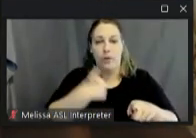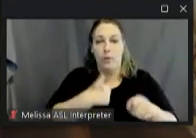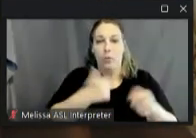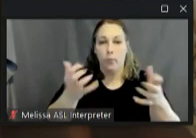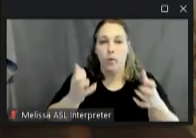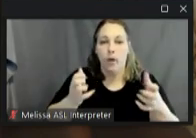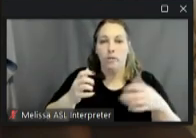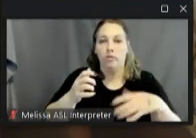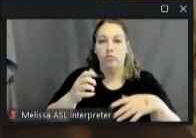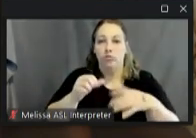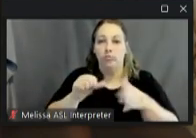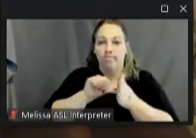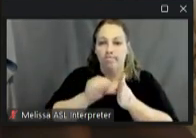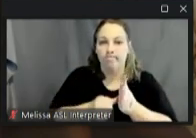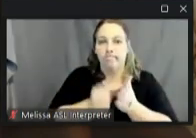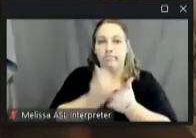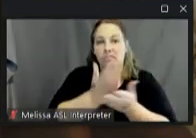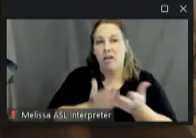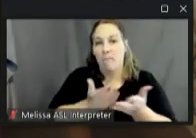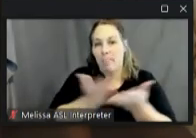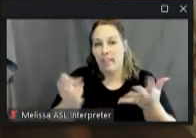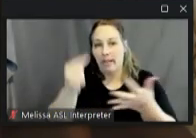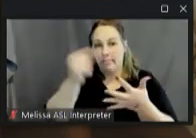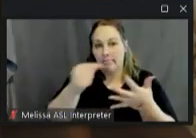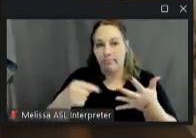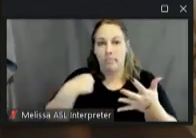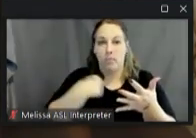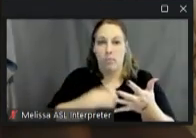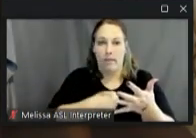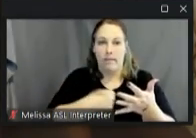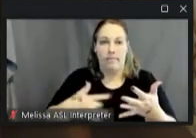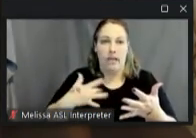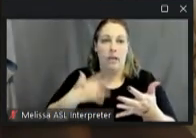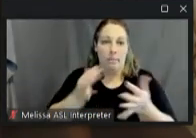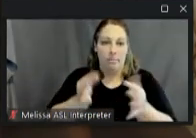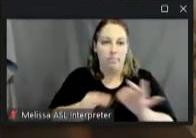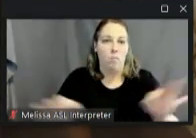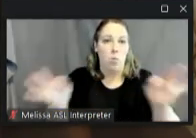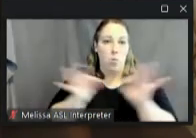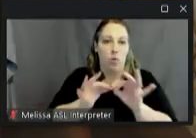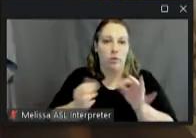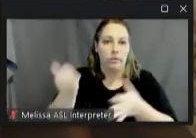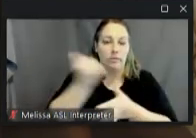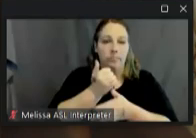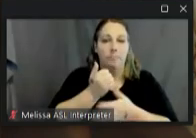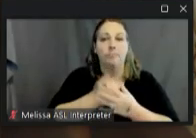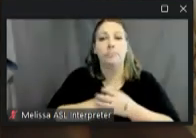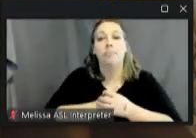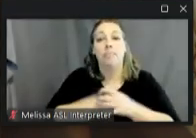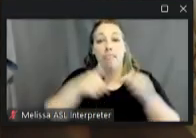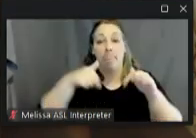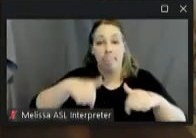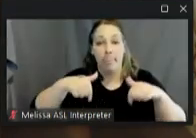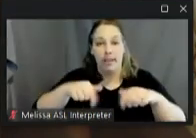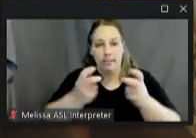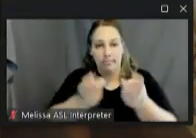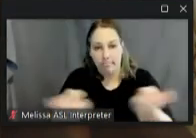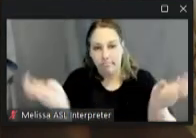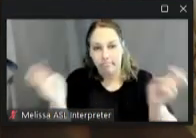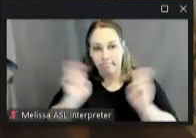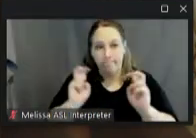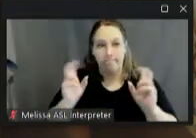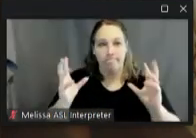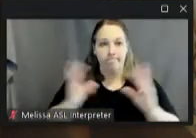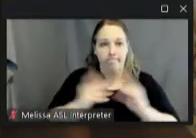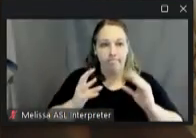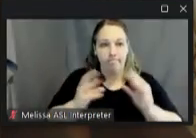para propósitos de este espacio señalar que necesitamos superar la